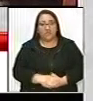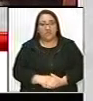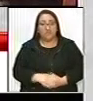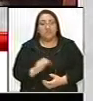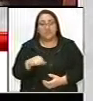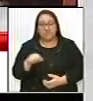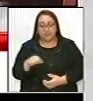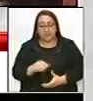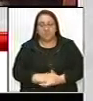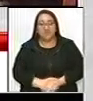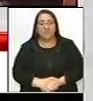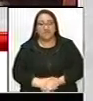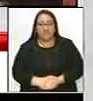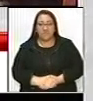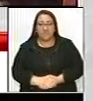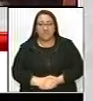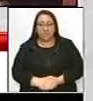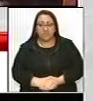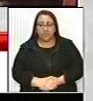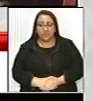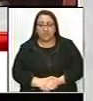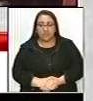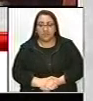Melgarejo Paucar, sí.